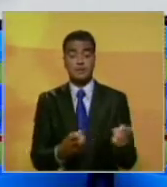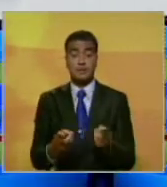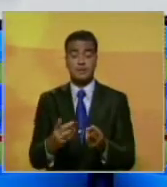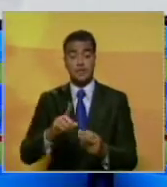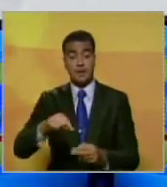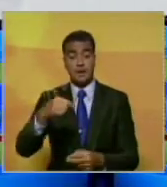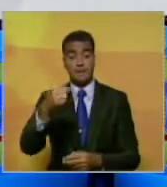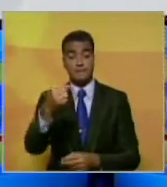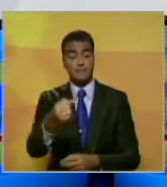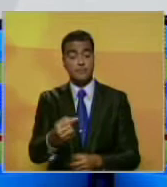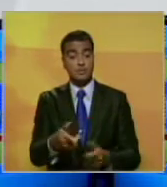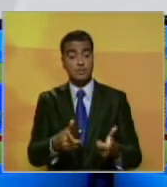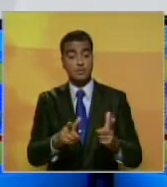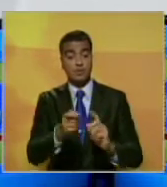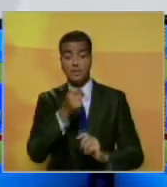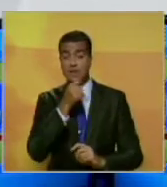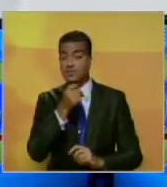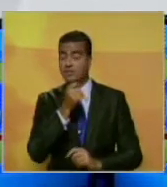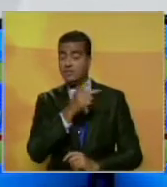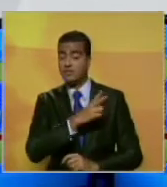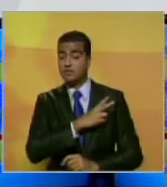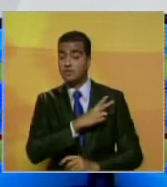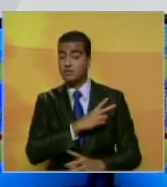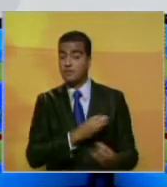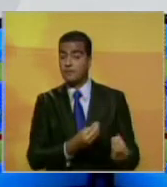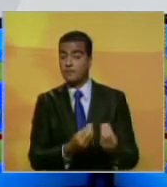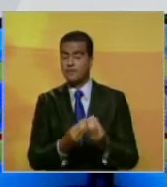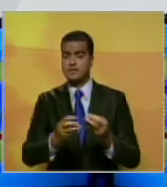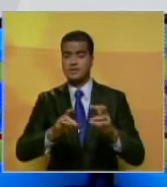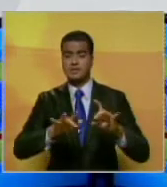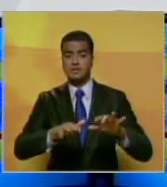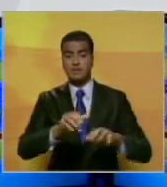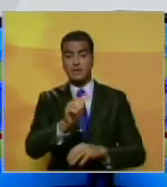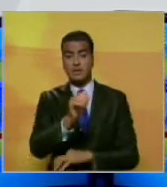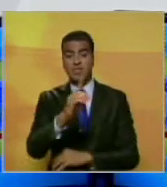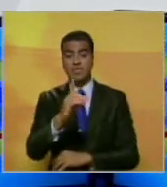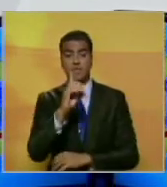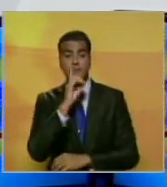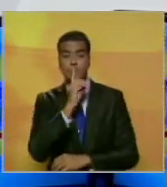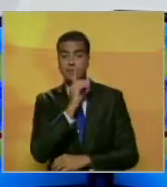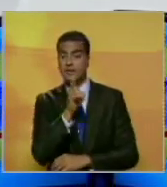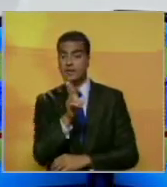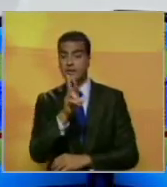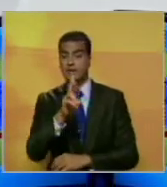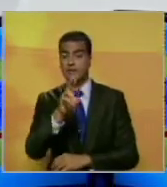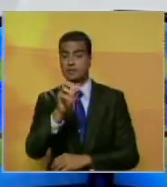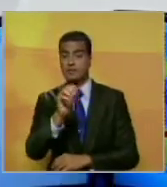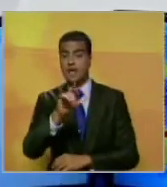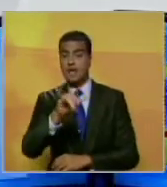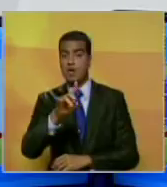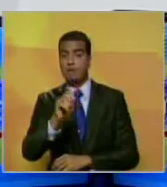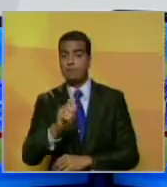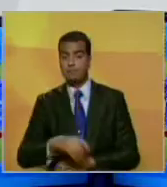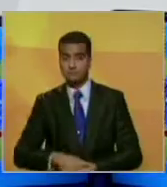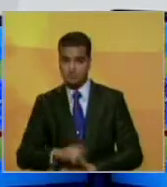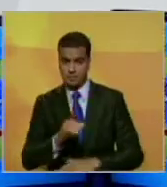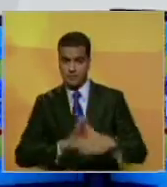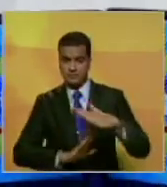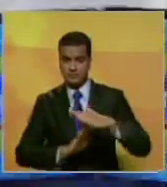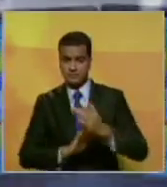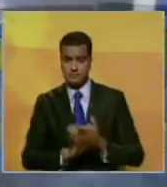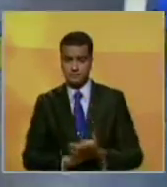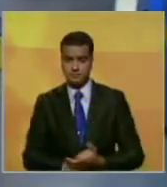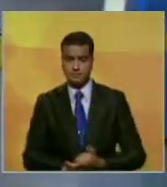la próxima parte en Entrevista a Venevisión nos acompañará el secretario general de Acción Democrática, Henry Ramos Ayub. Los esperamos.